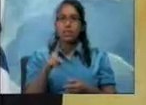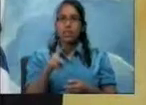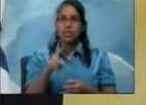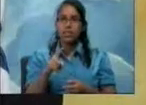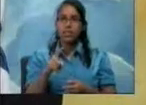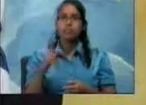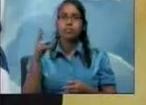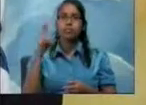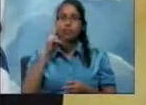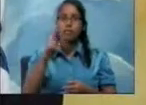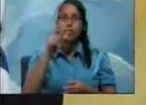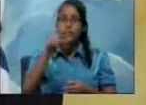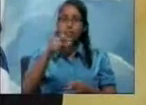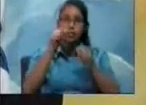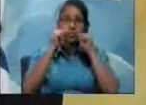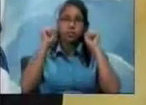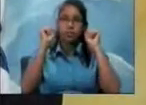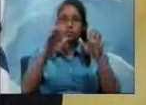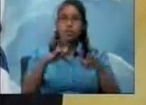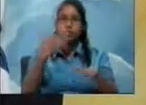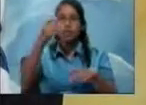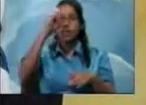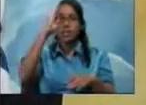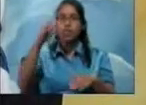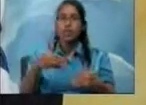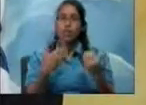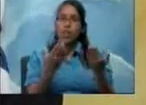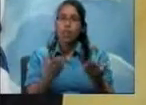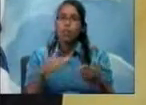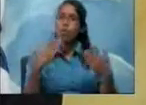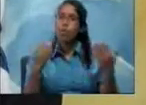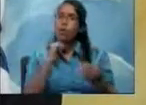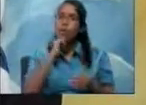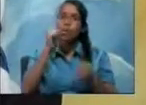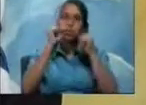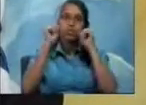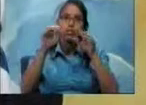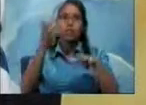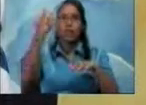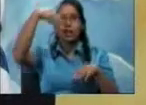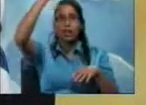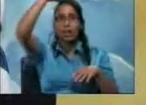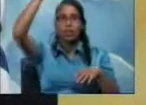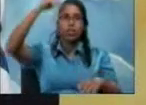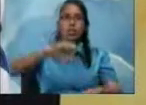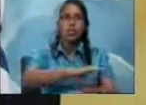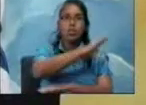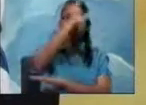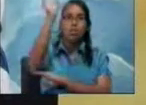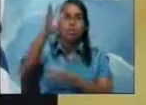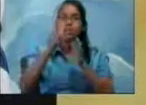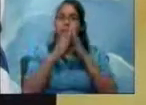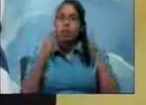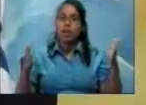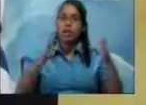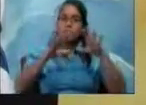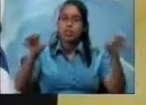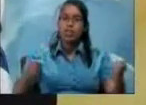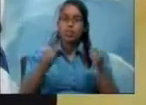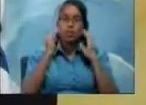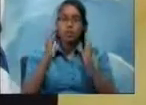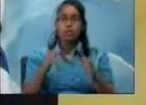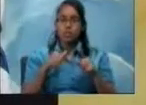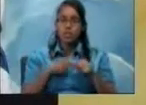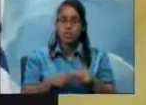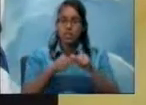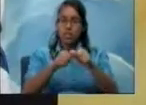este esa bendición que dios le ha dado Cuál es la bendición el reino de los cielos y esa gran salvación seguimos en el